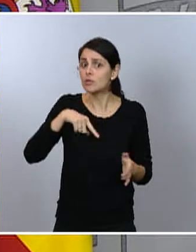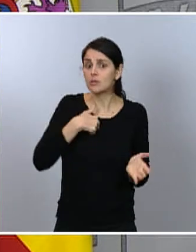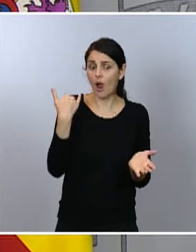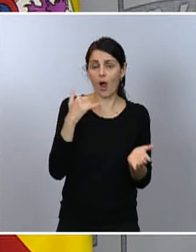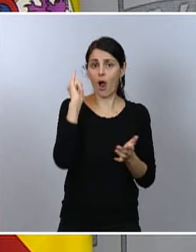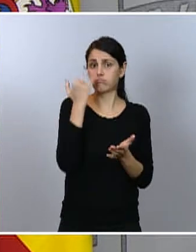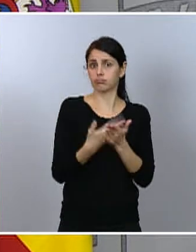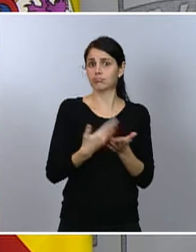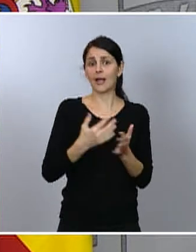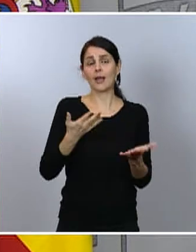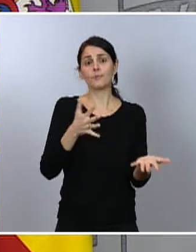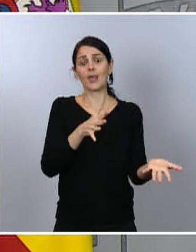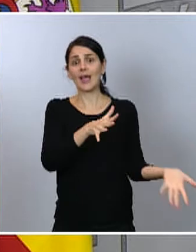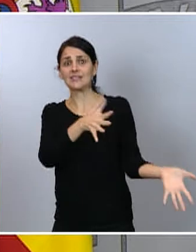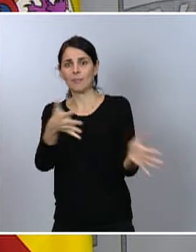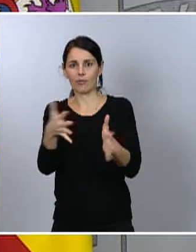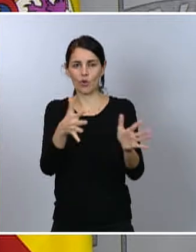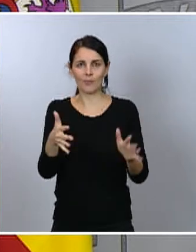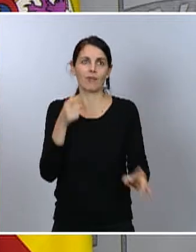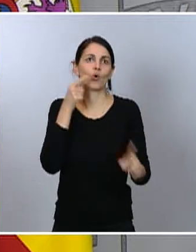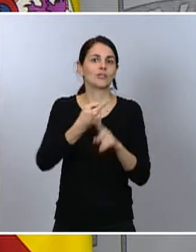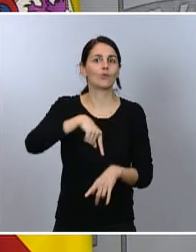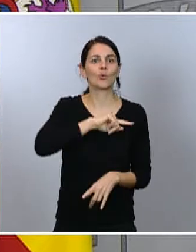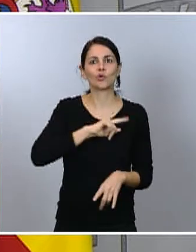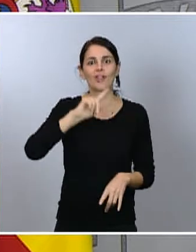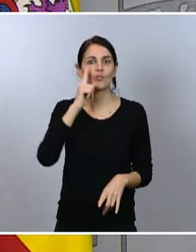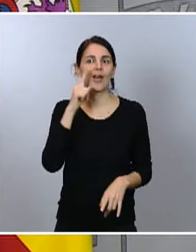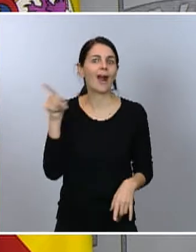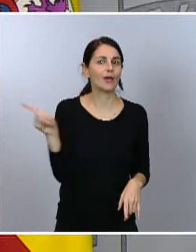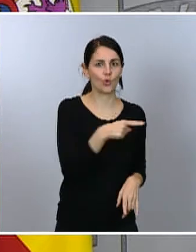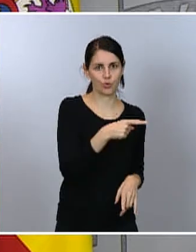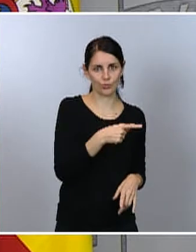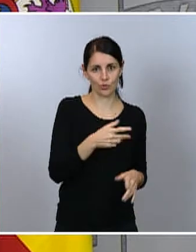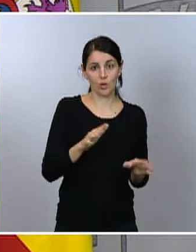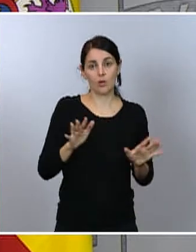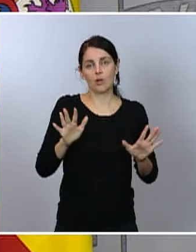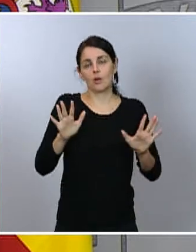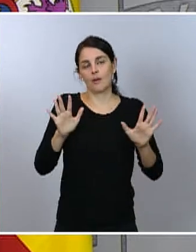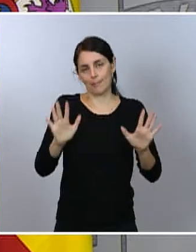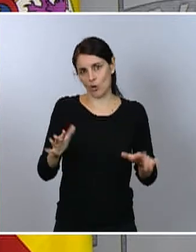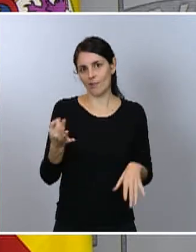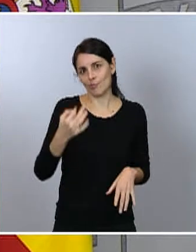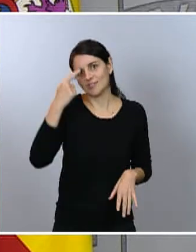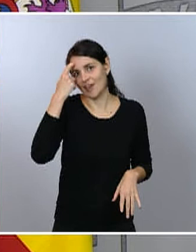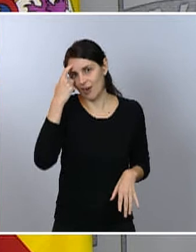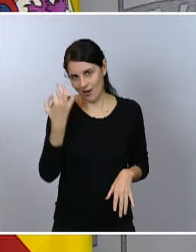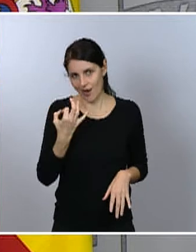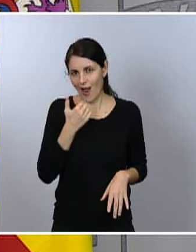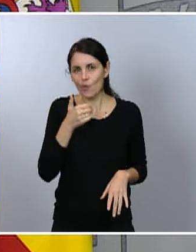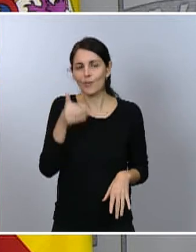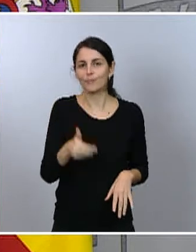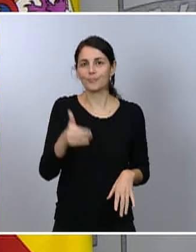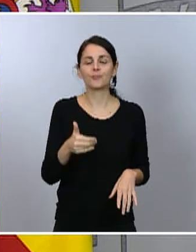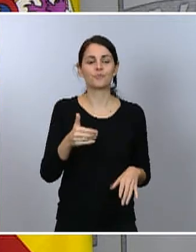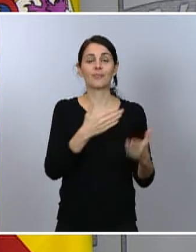todos, pero tenemos que tener en cuenta, y esto es muy importante, que el estudio de seroprevalencia